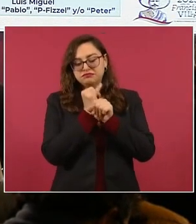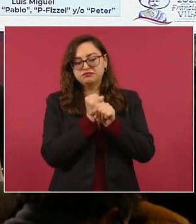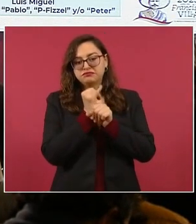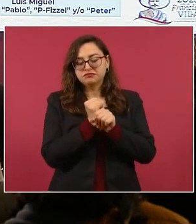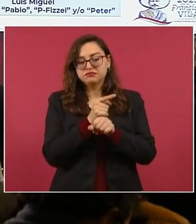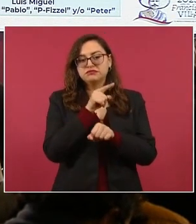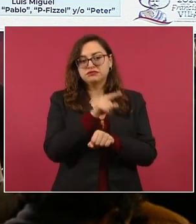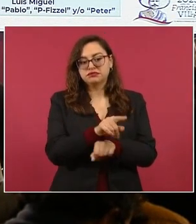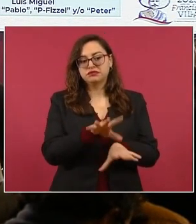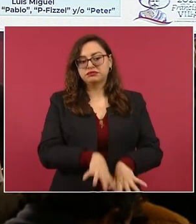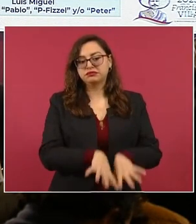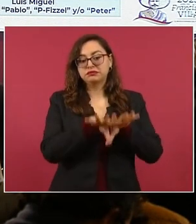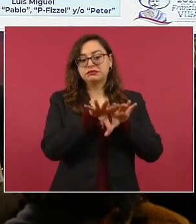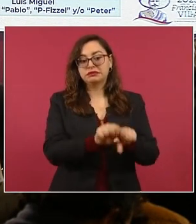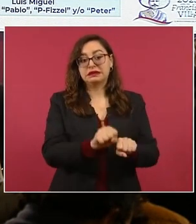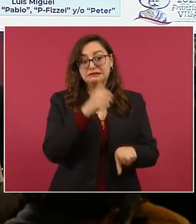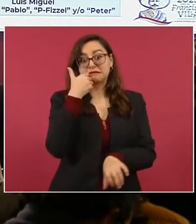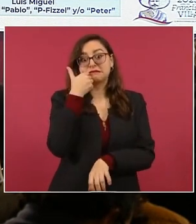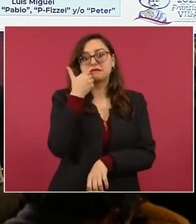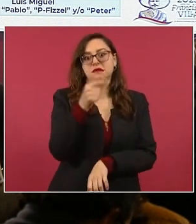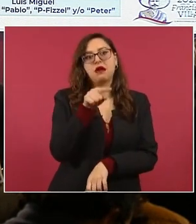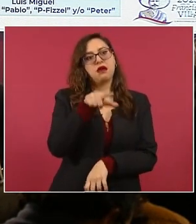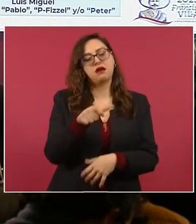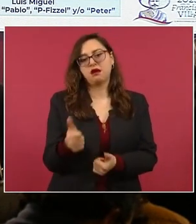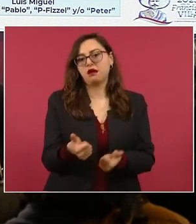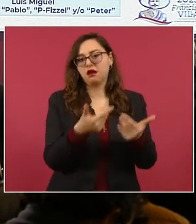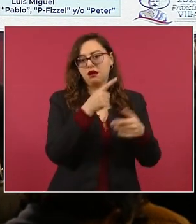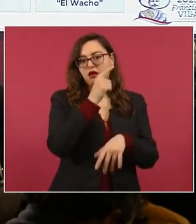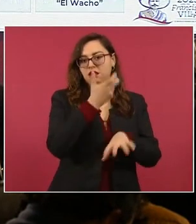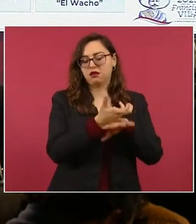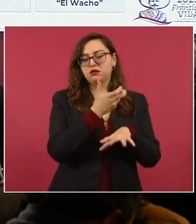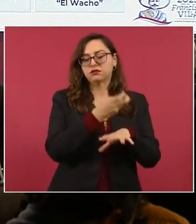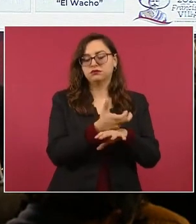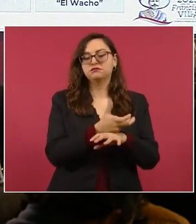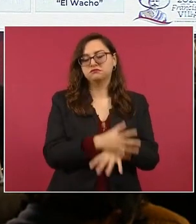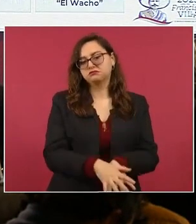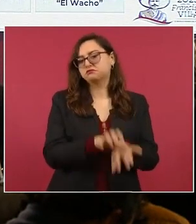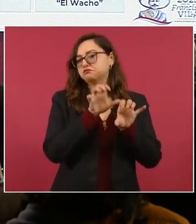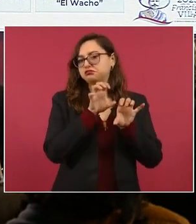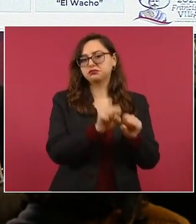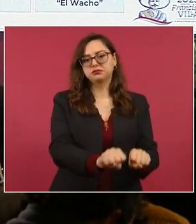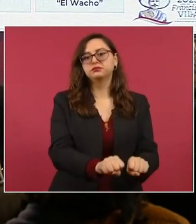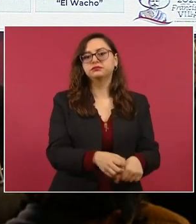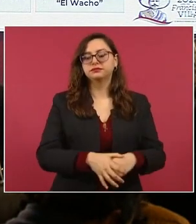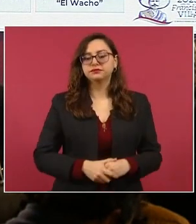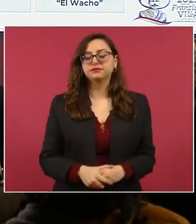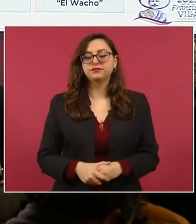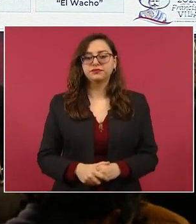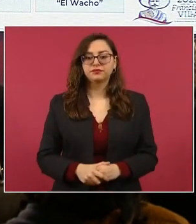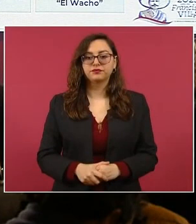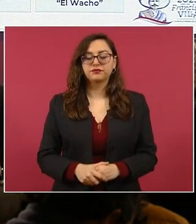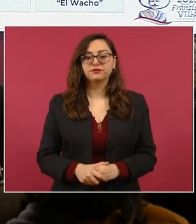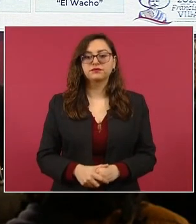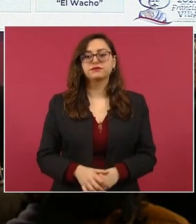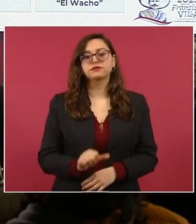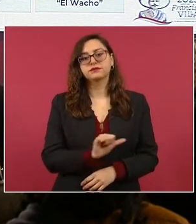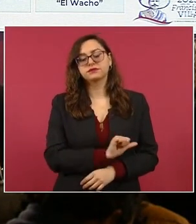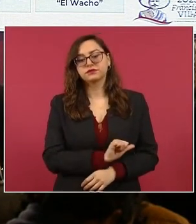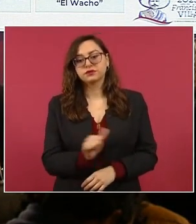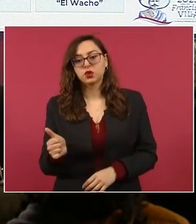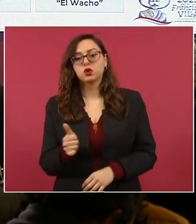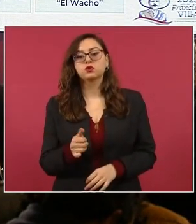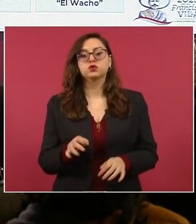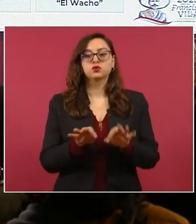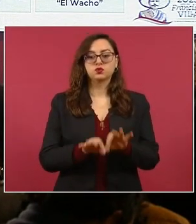asociación delictuosa y delitos contra la salud. Adelante. Algunos casos relevantes